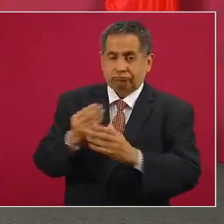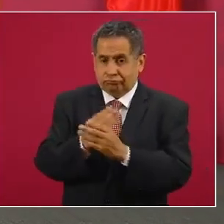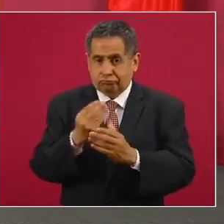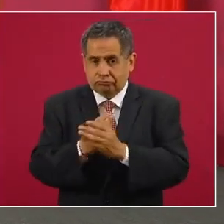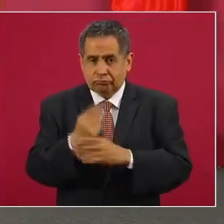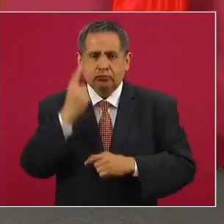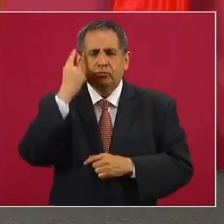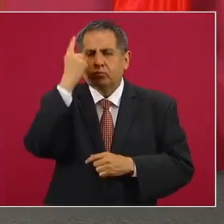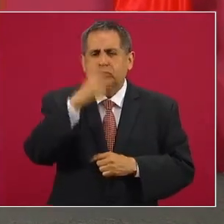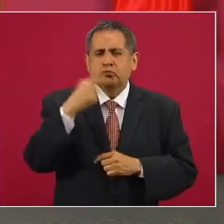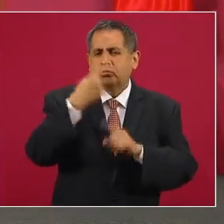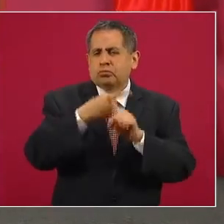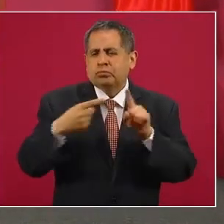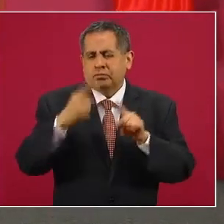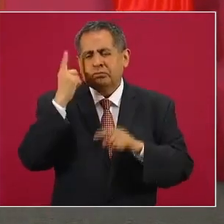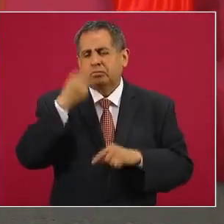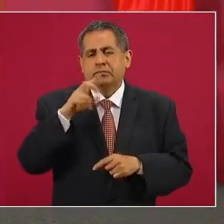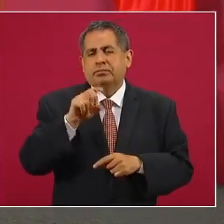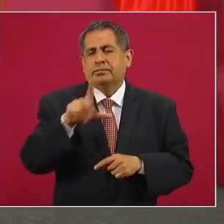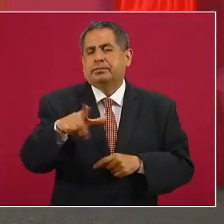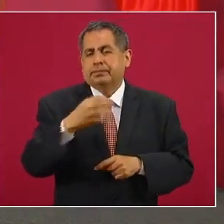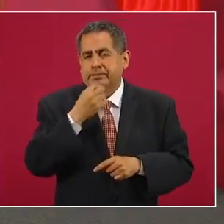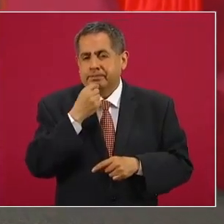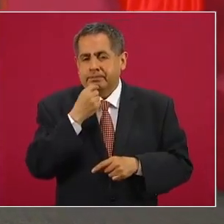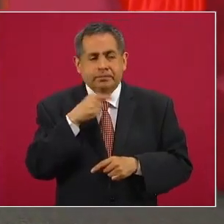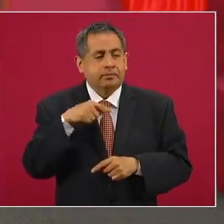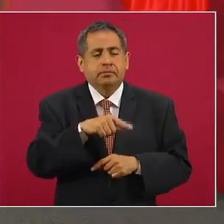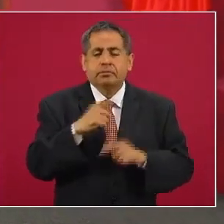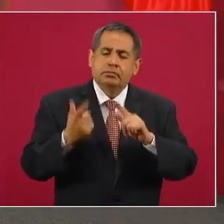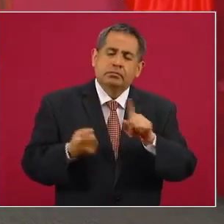de 1 hora 37 minutos,